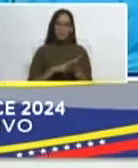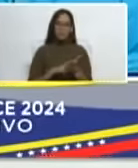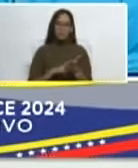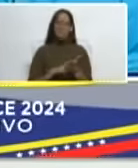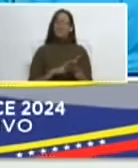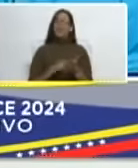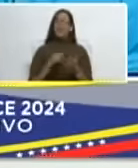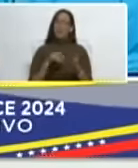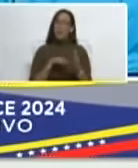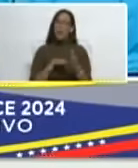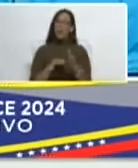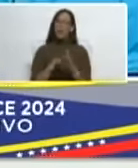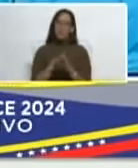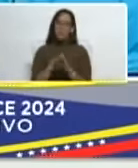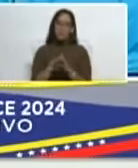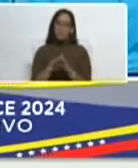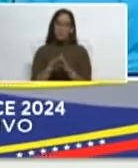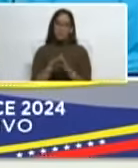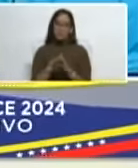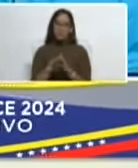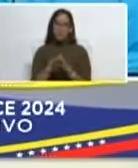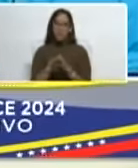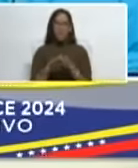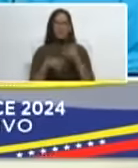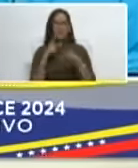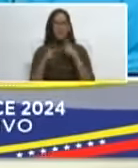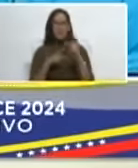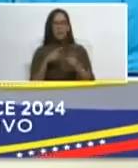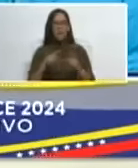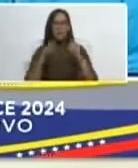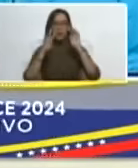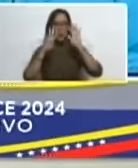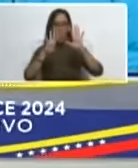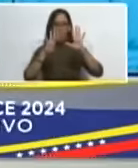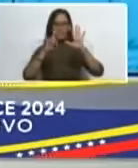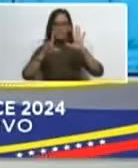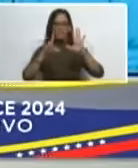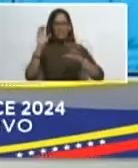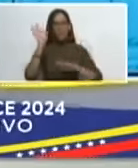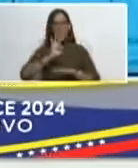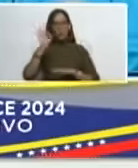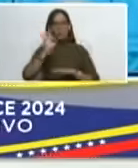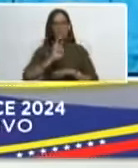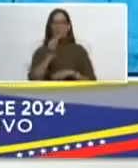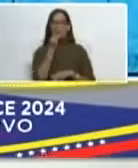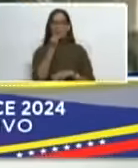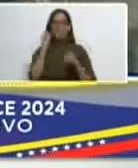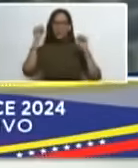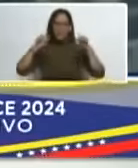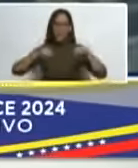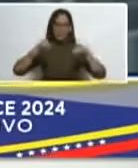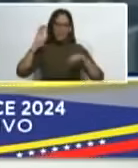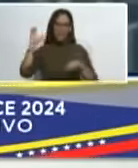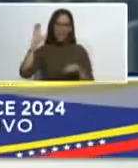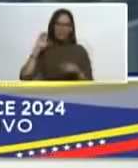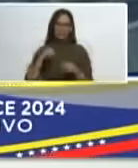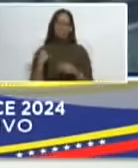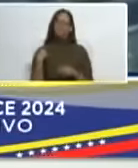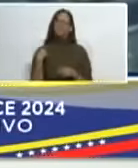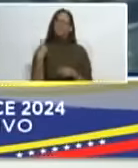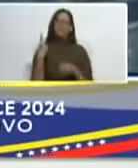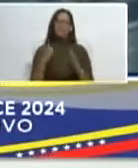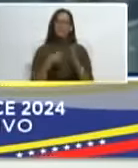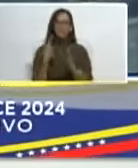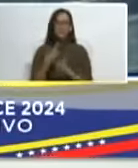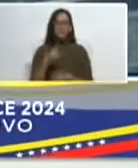avanzado hacia la producción del 97% de los alimentos de este país. Primera vez